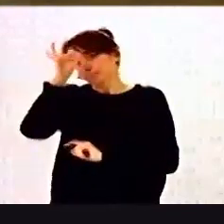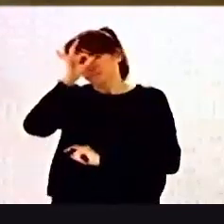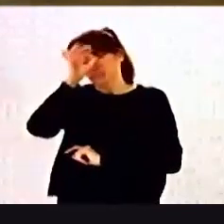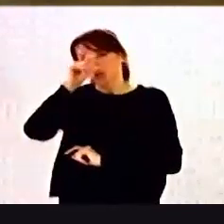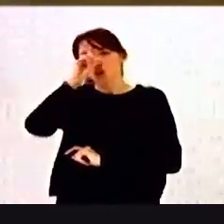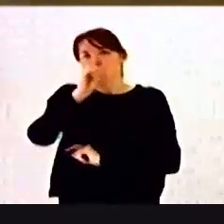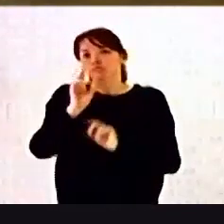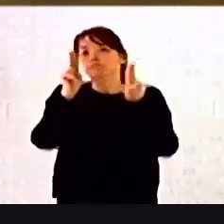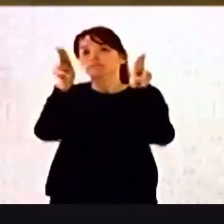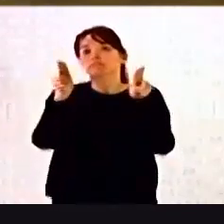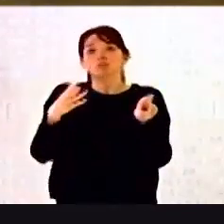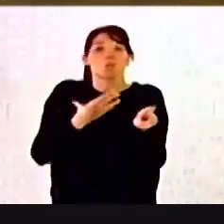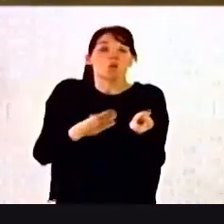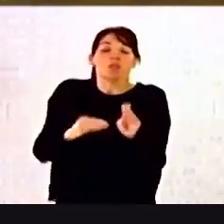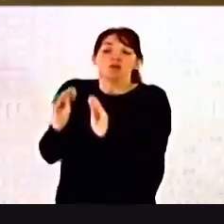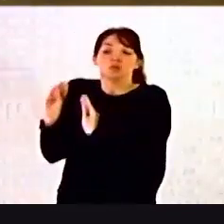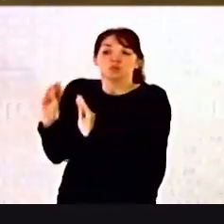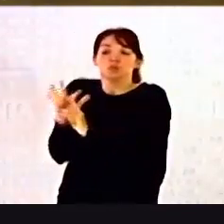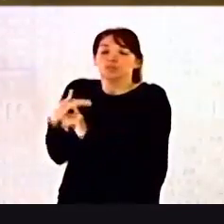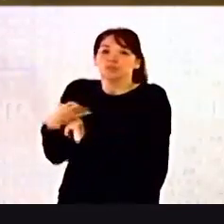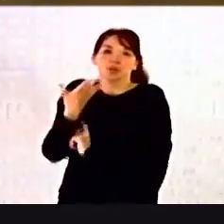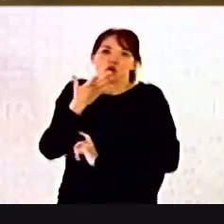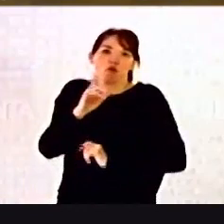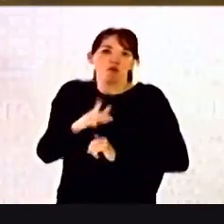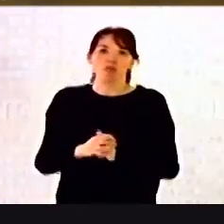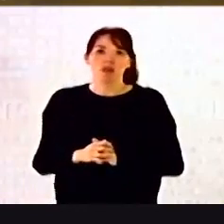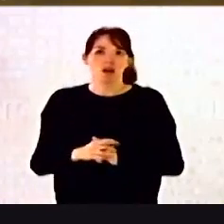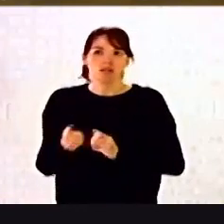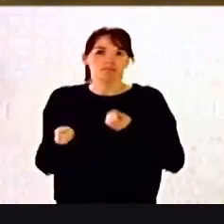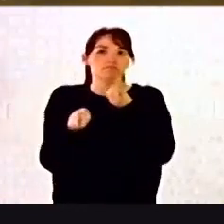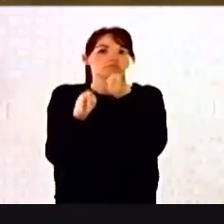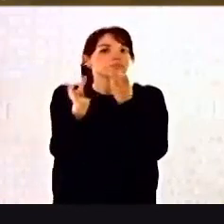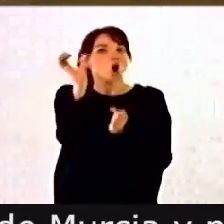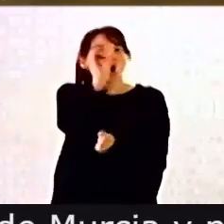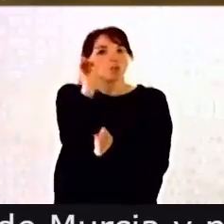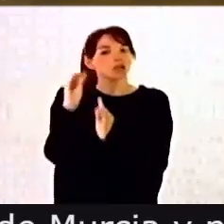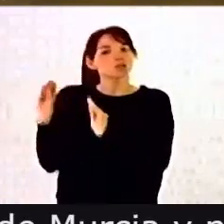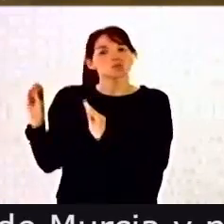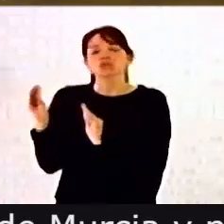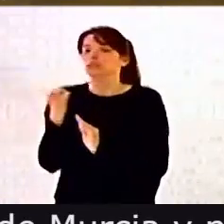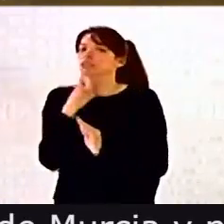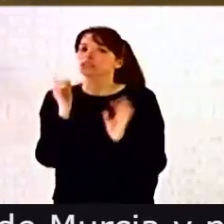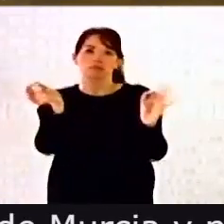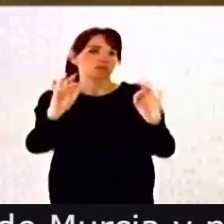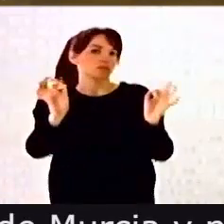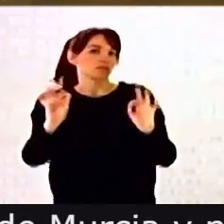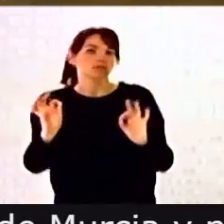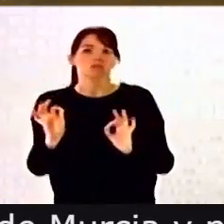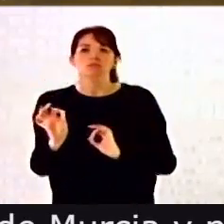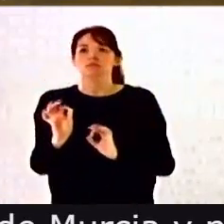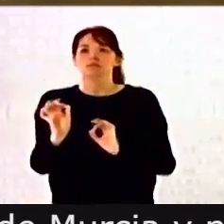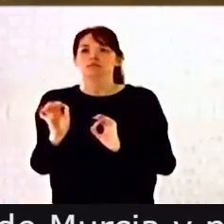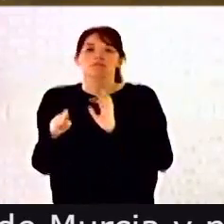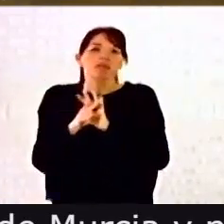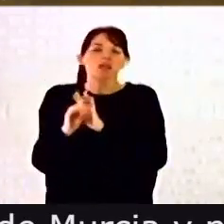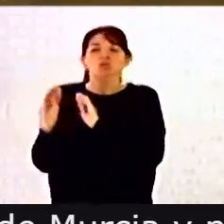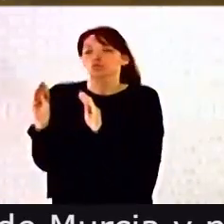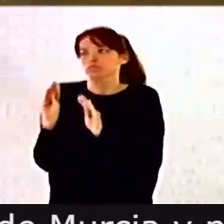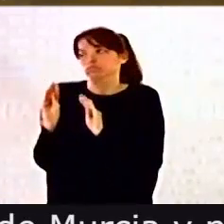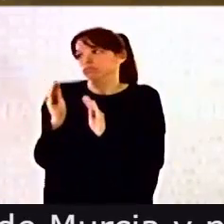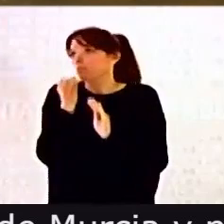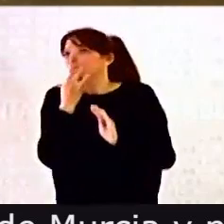las residencias de Murcia y, por lo tanto, no me voy a pronunciar sobre la oportunidad o no oportunidad de la medida en Murcia. Desde luego, lo que le